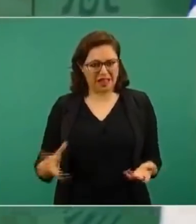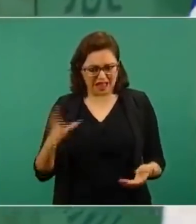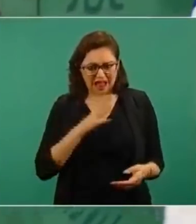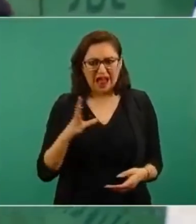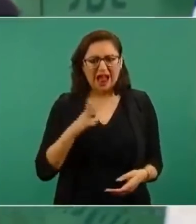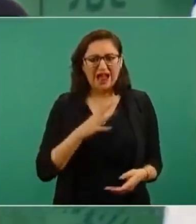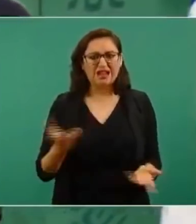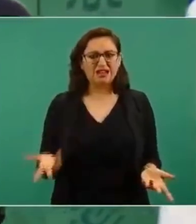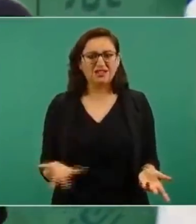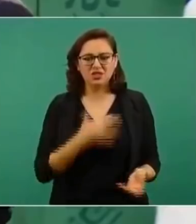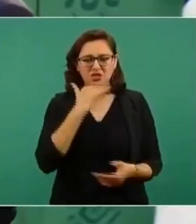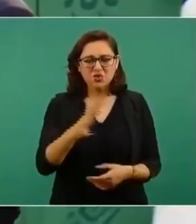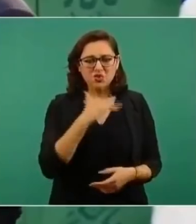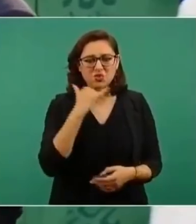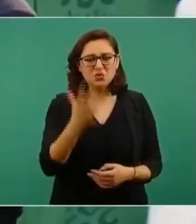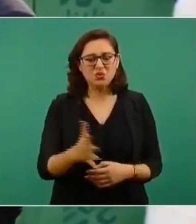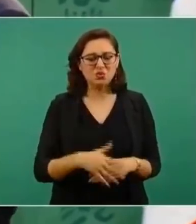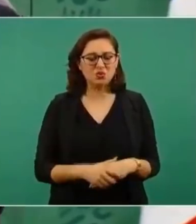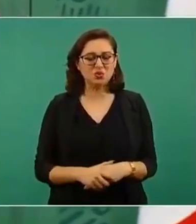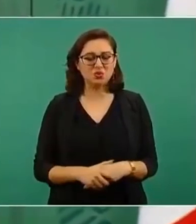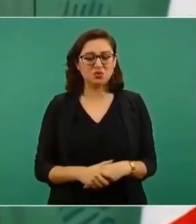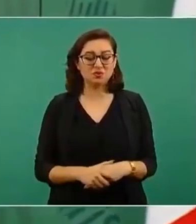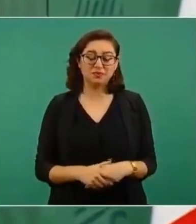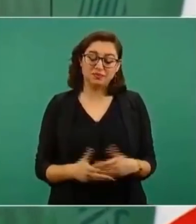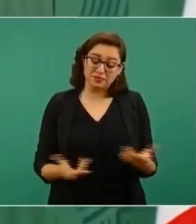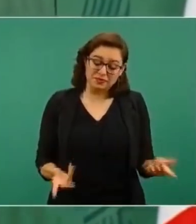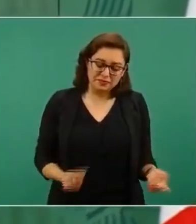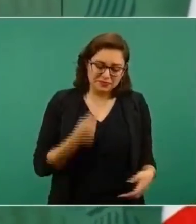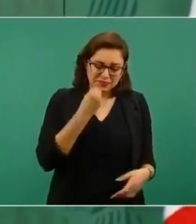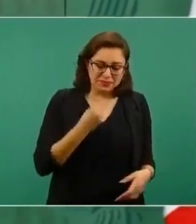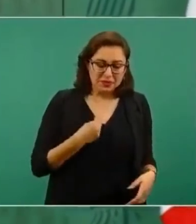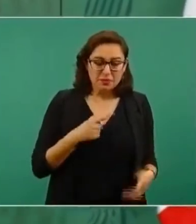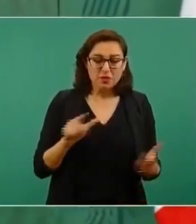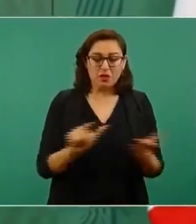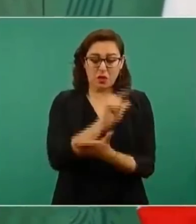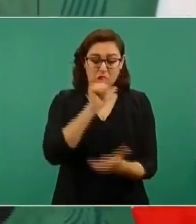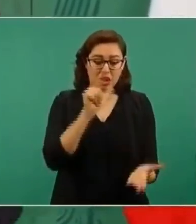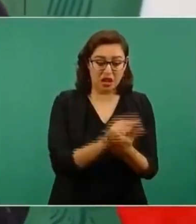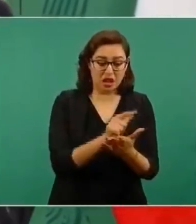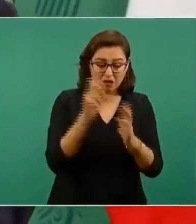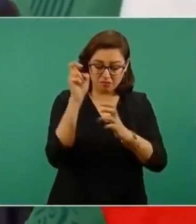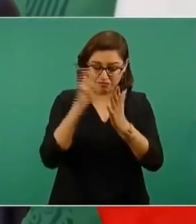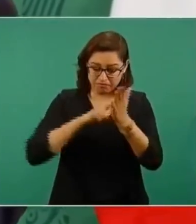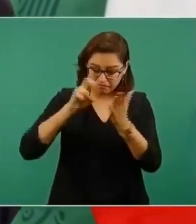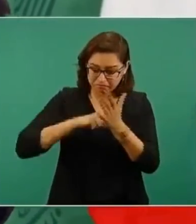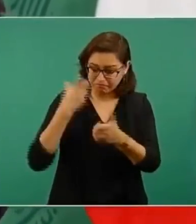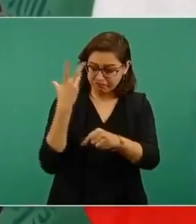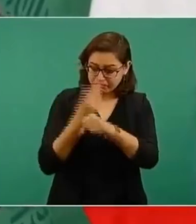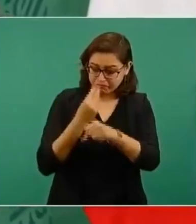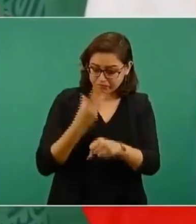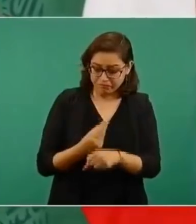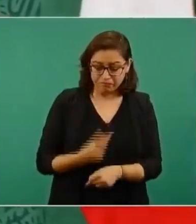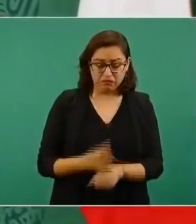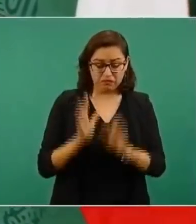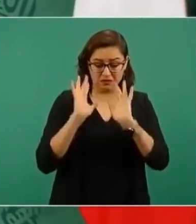como hicieron esos cambios en la Constitución, en las leyes,